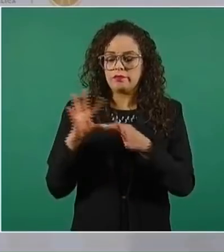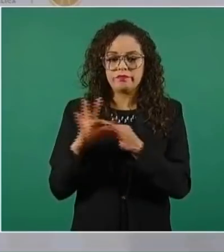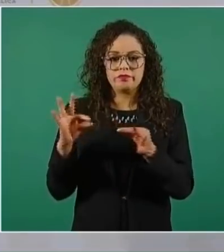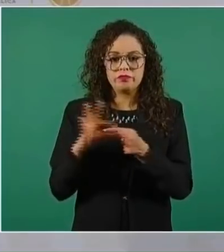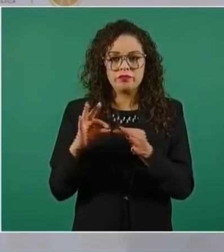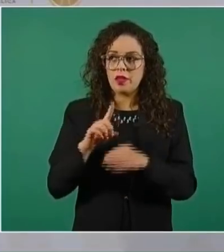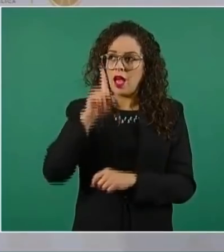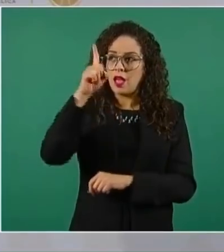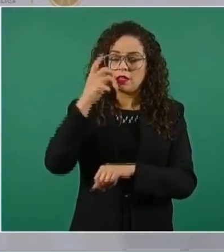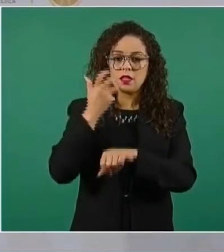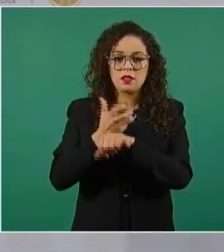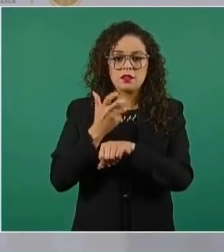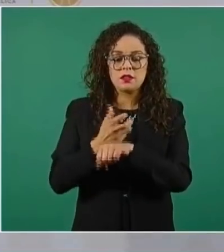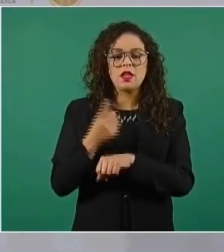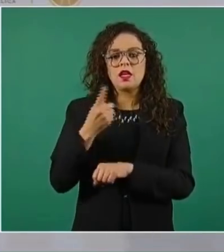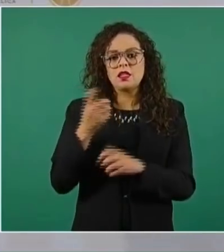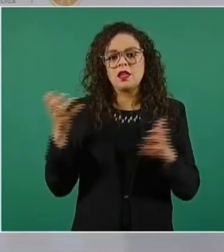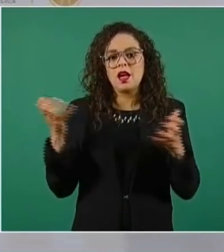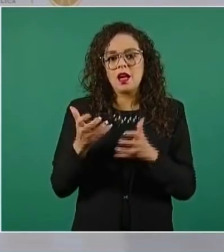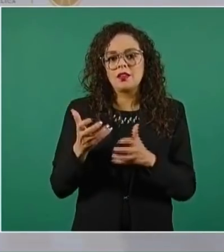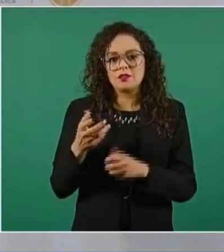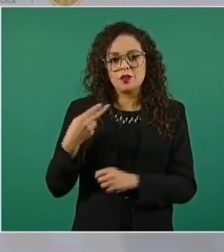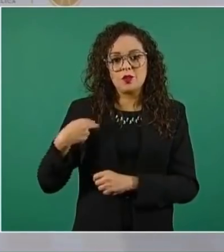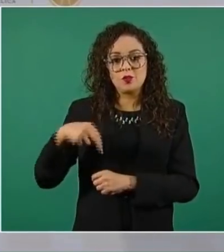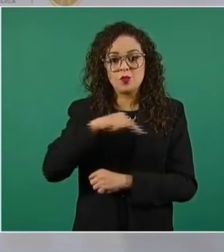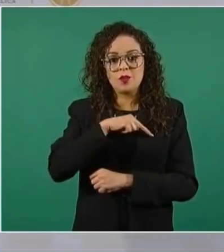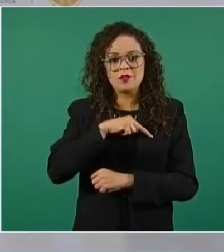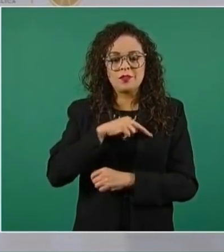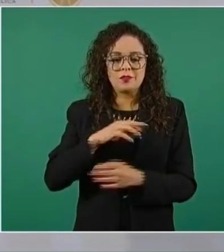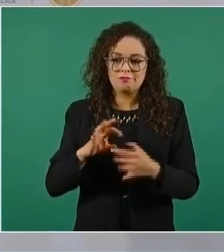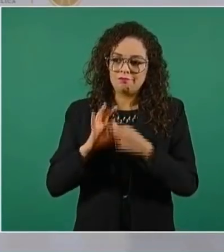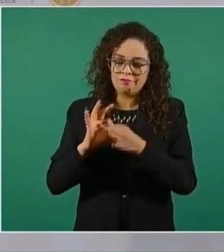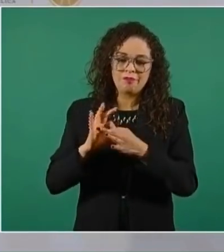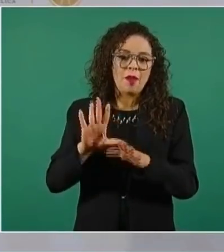en Estados Unidos y en Canadá.